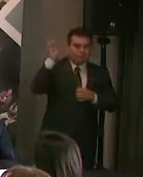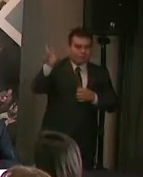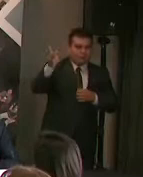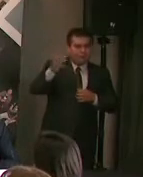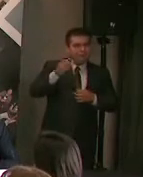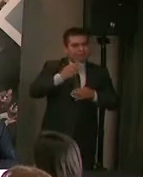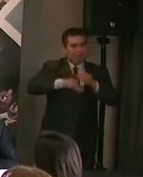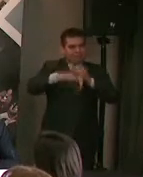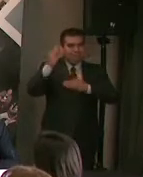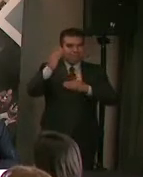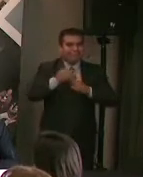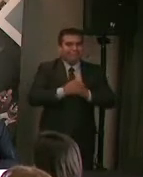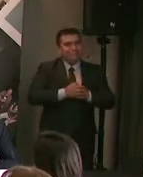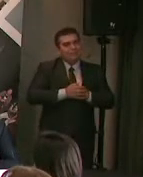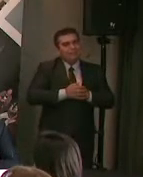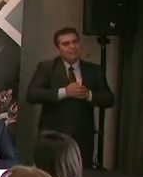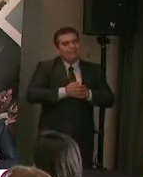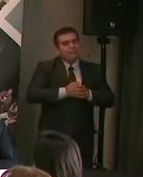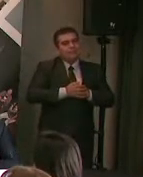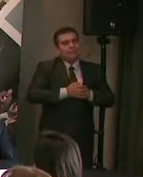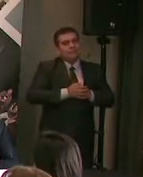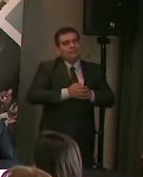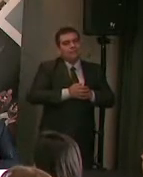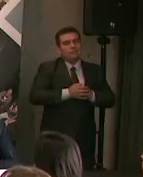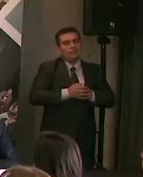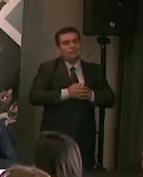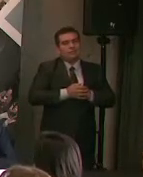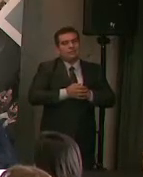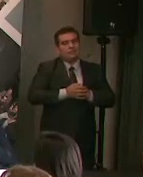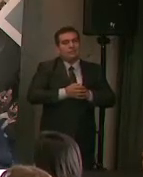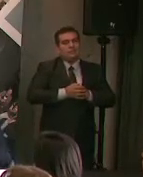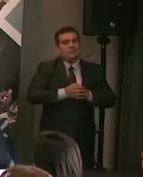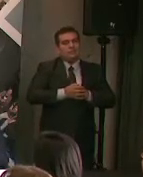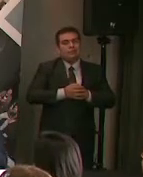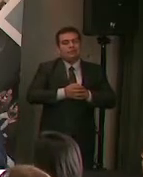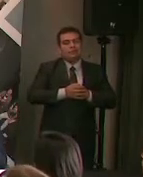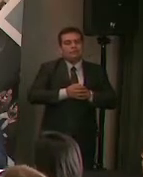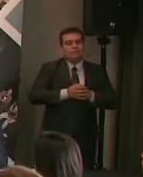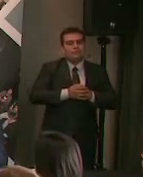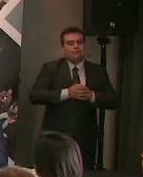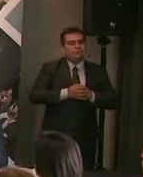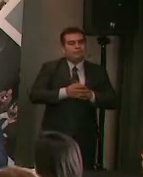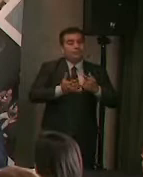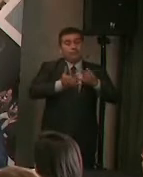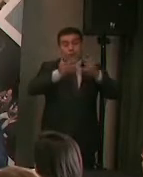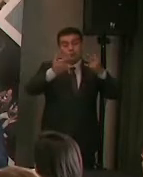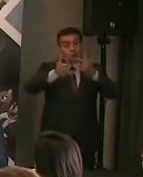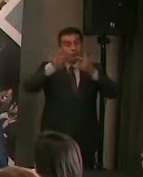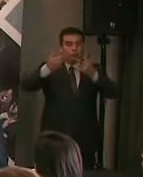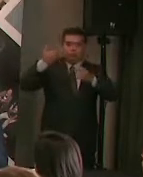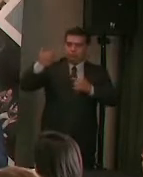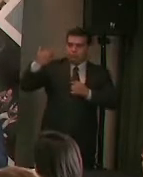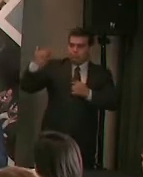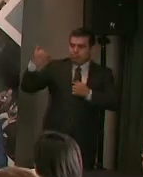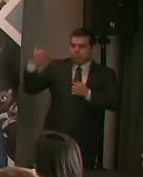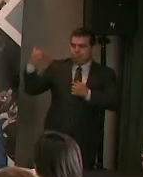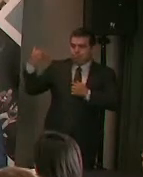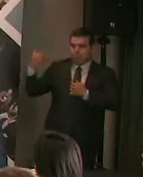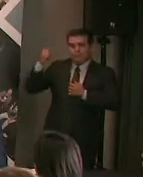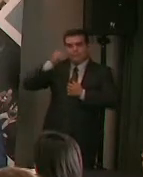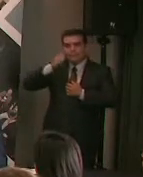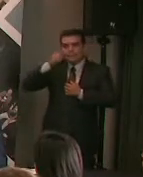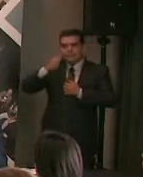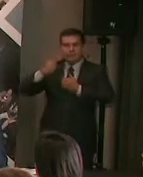La historia misma del cumplimiento de las cuotas lo ha demostrado así. El antecedente de la reforma constitucional que